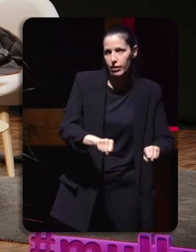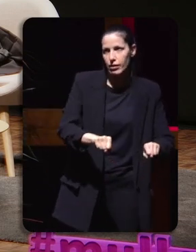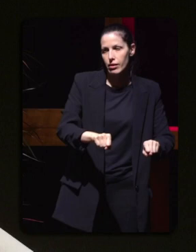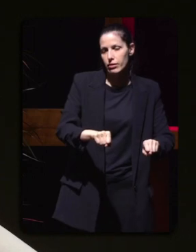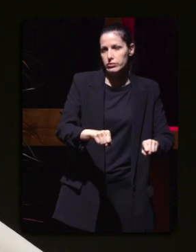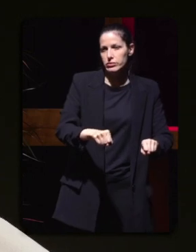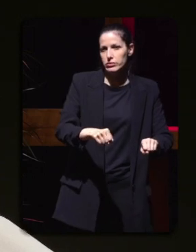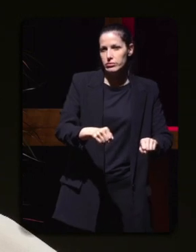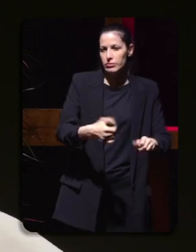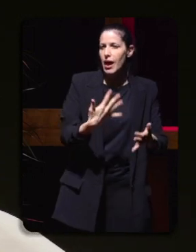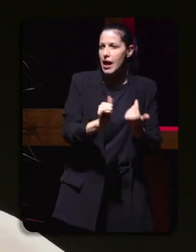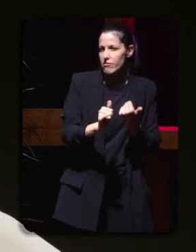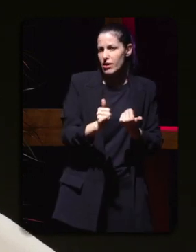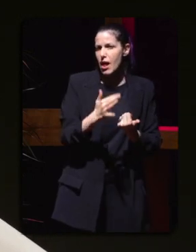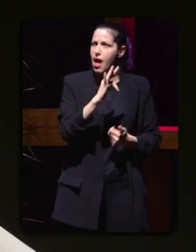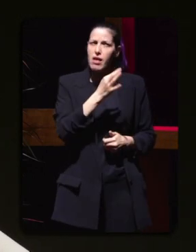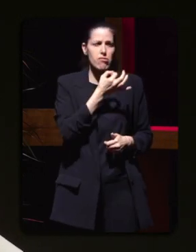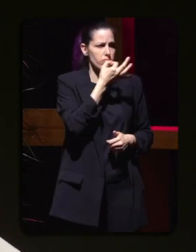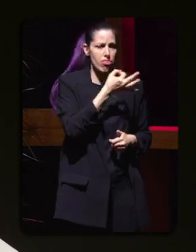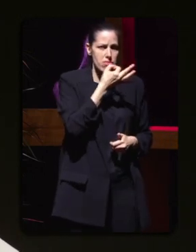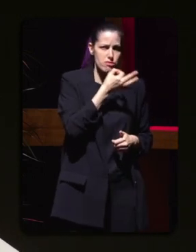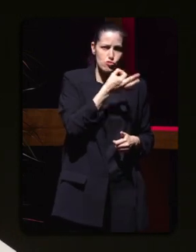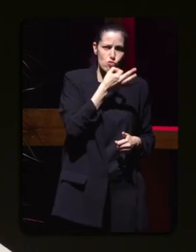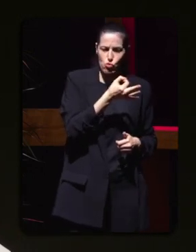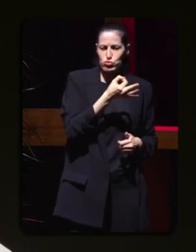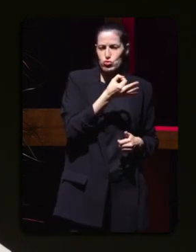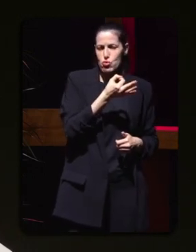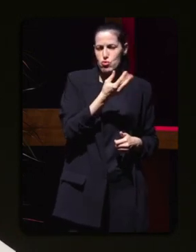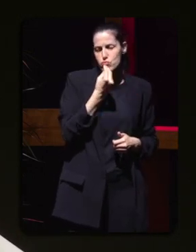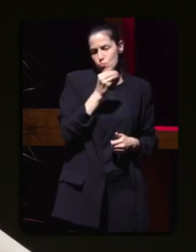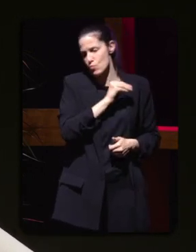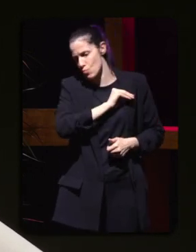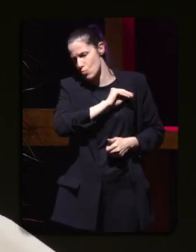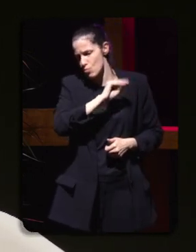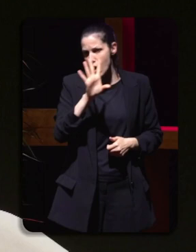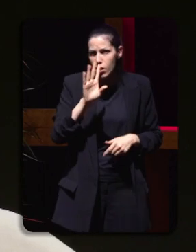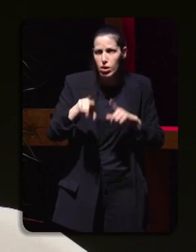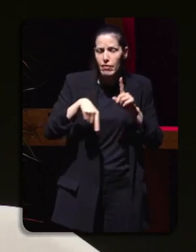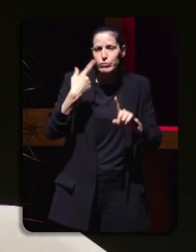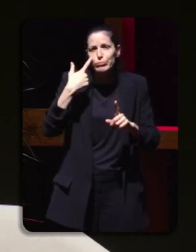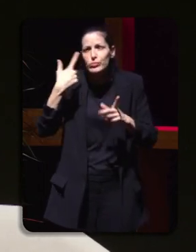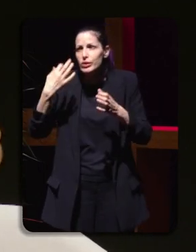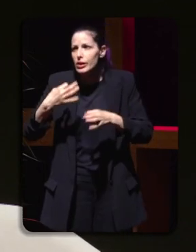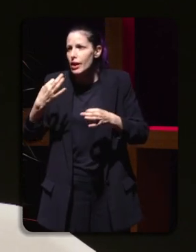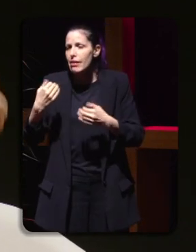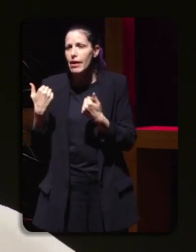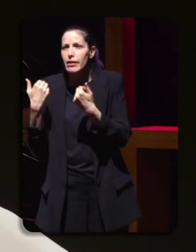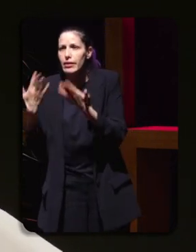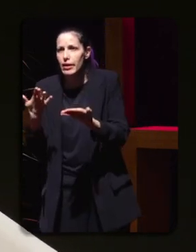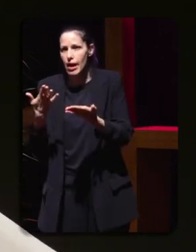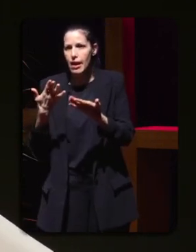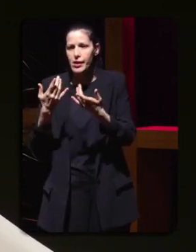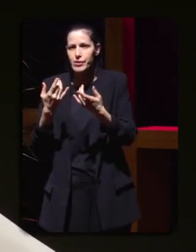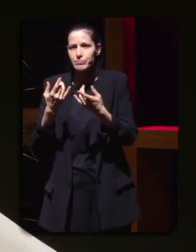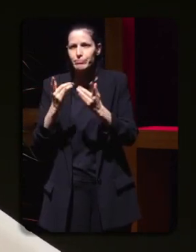manteniendo a veces unos discursos super punteros y chachis pero regalando ya el carro la